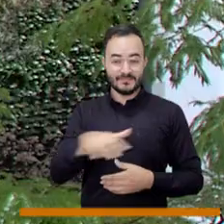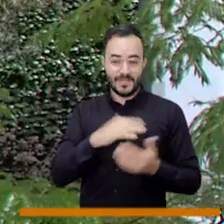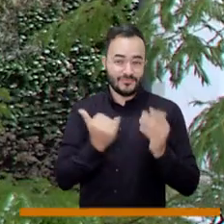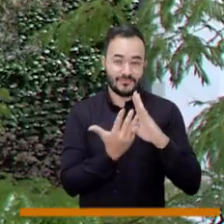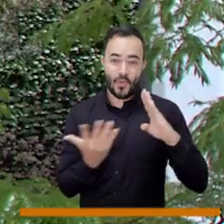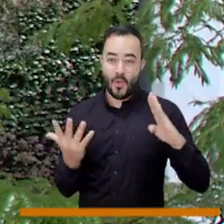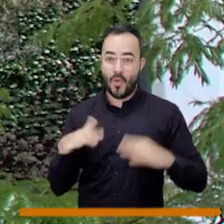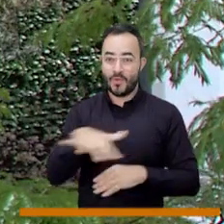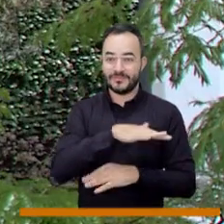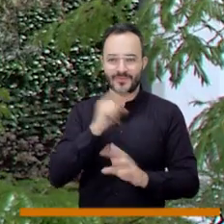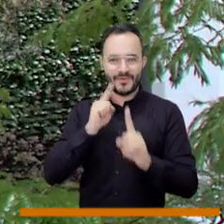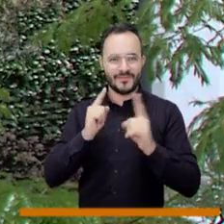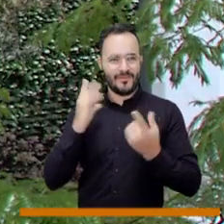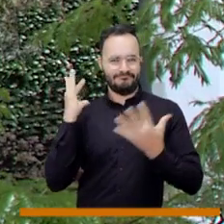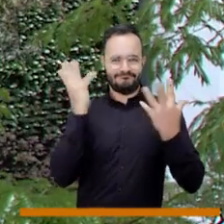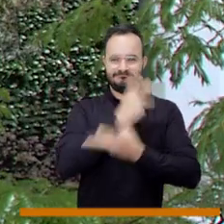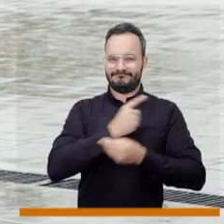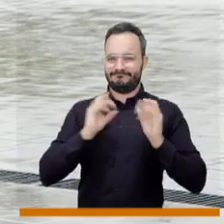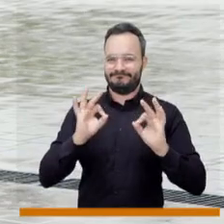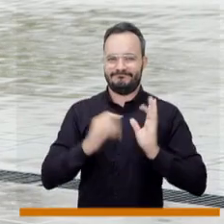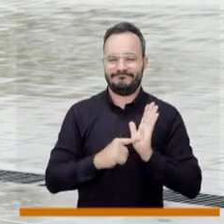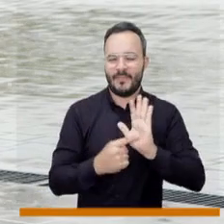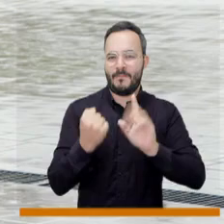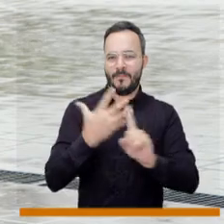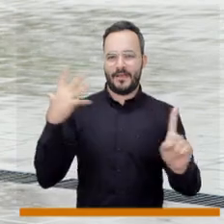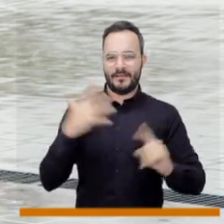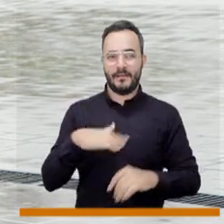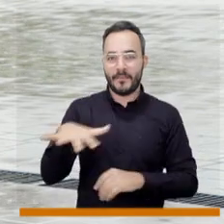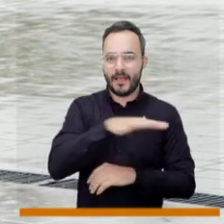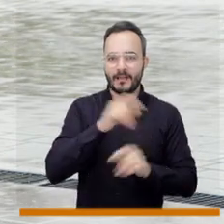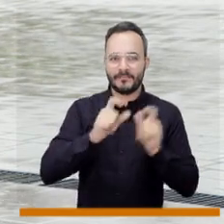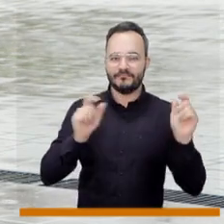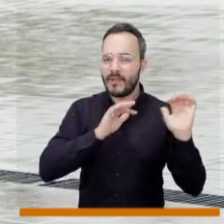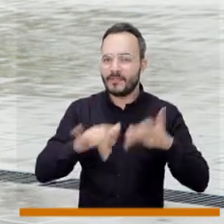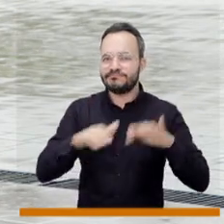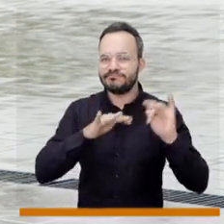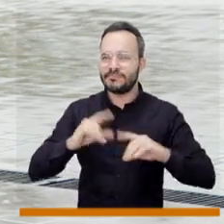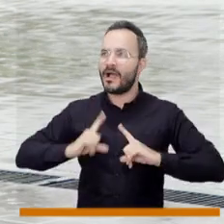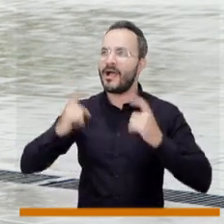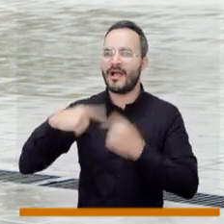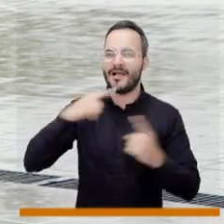público es apropiarse de él para el disfrute de los ciudadanos y el atractivo